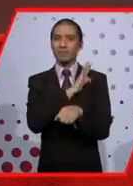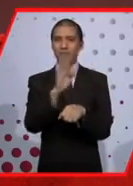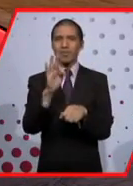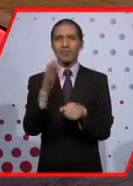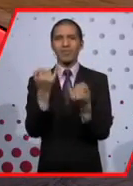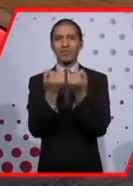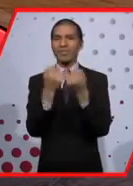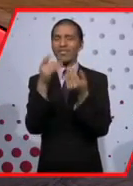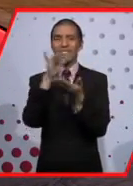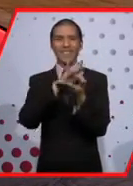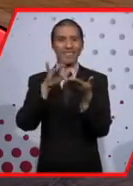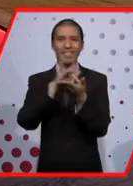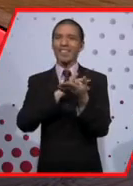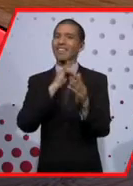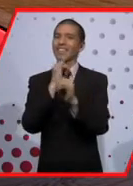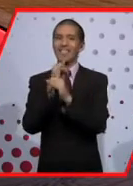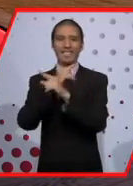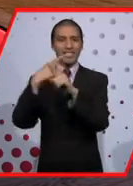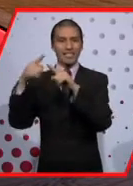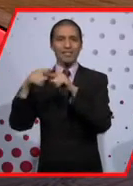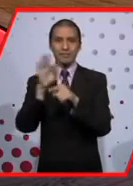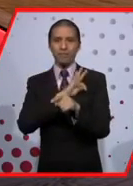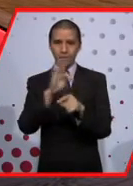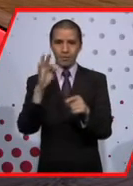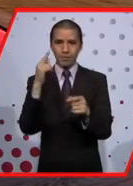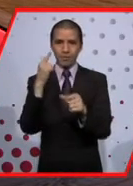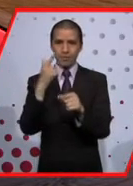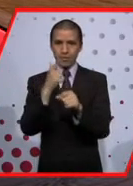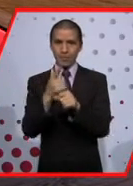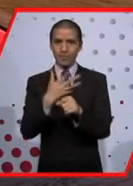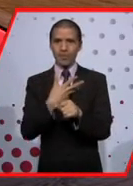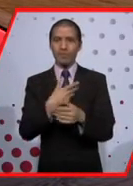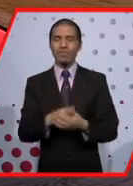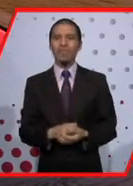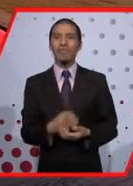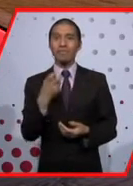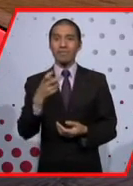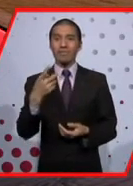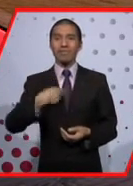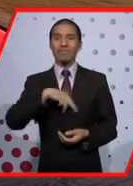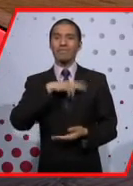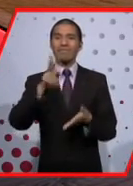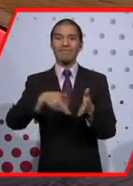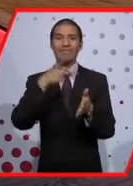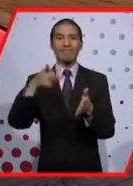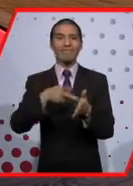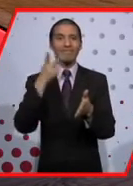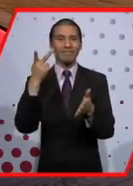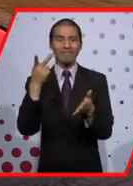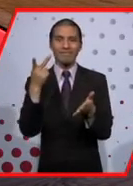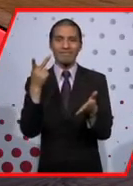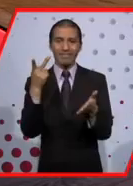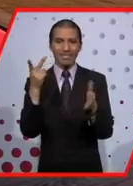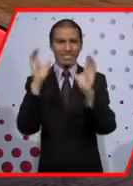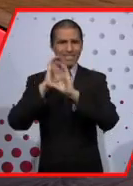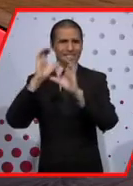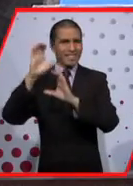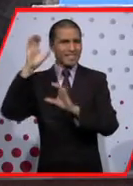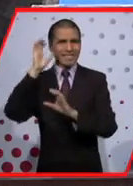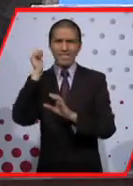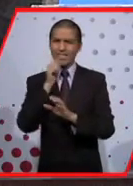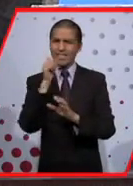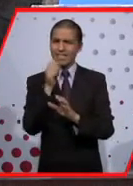las plataformas digitales. Pues que a todas felicidades. Estos temas los hemos escuchado en muchas voces, pero cada uno lo hace